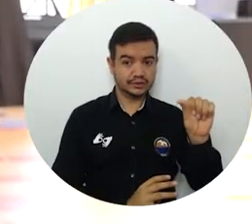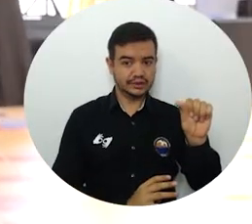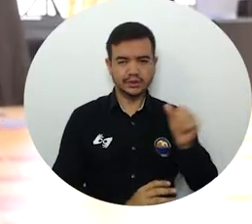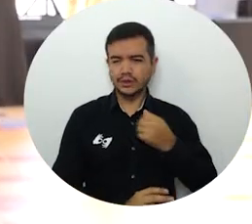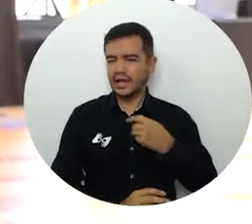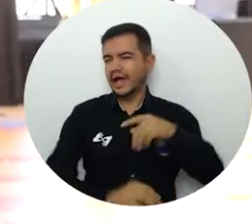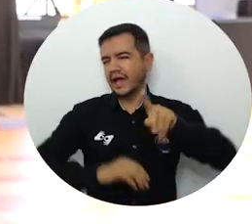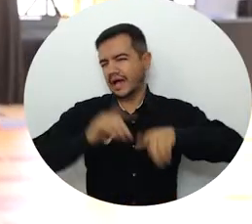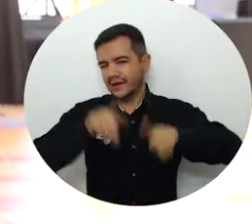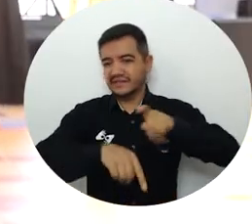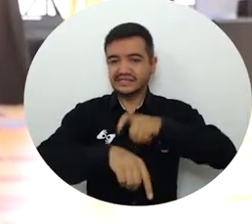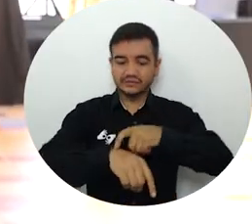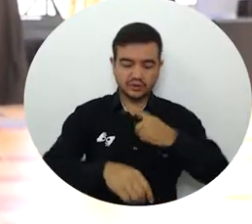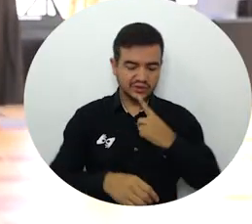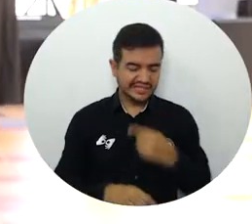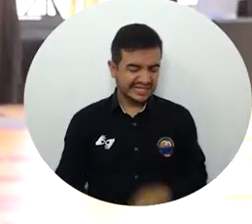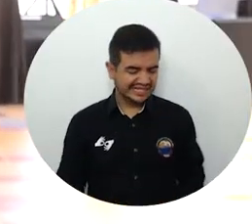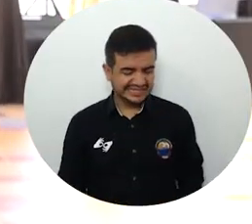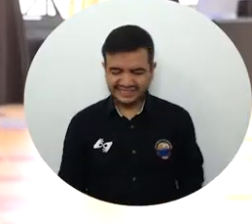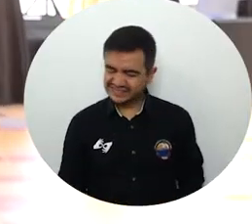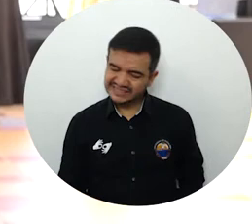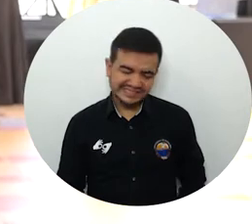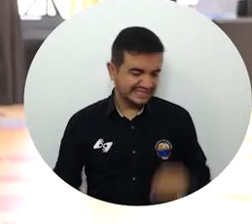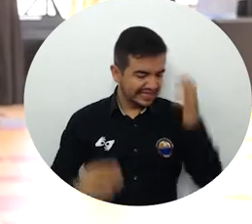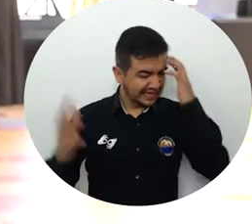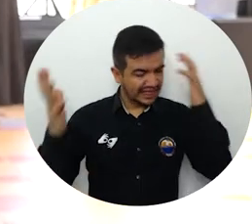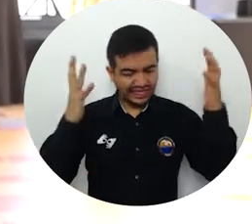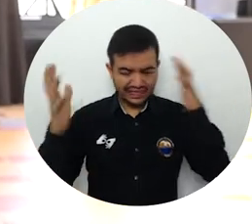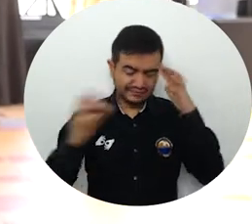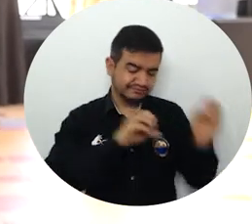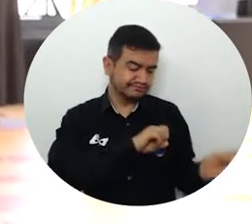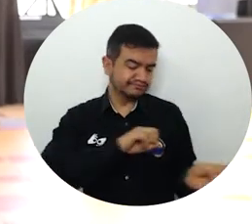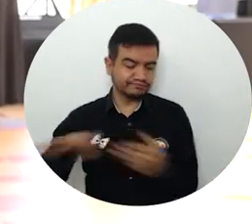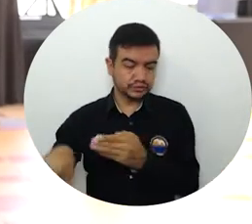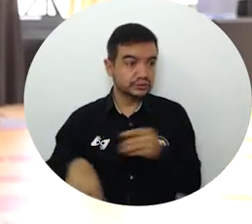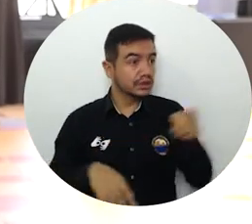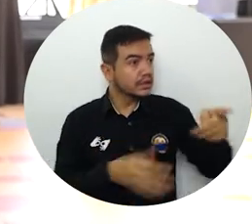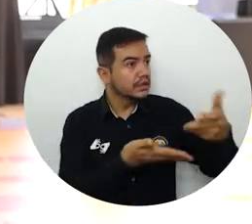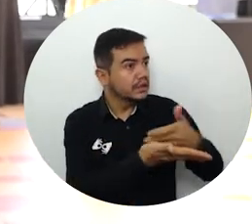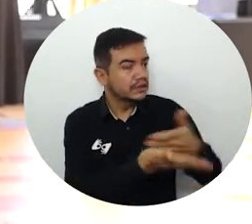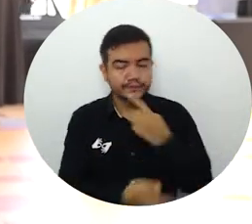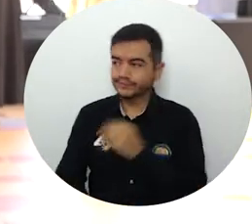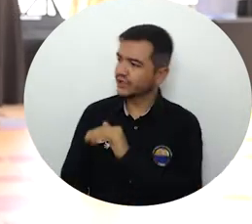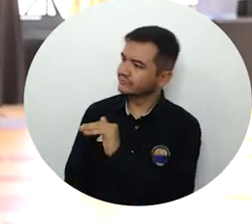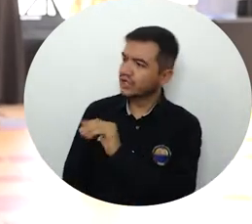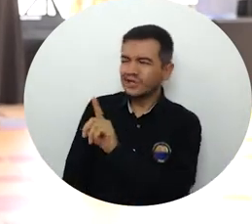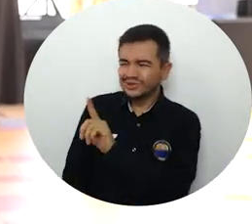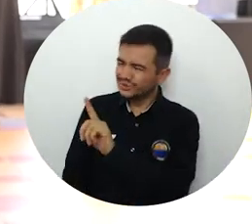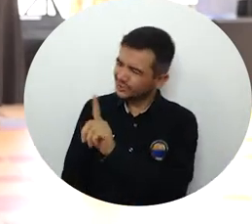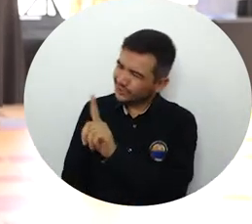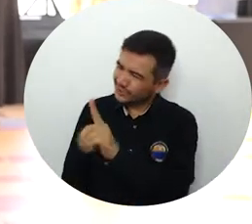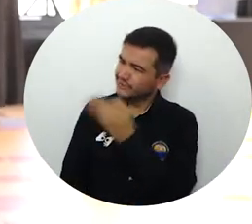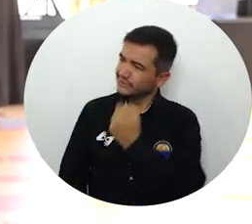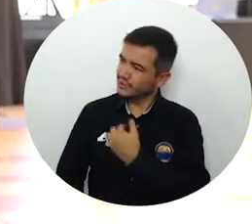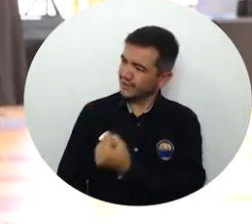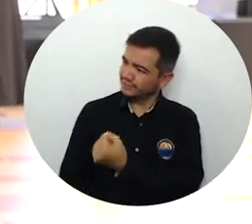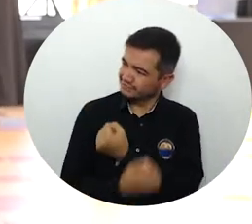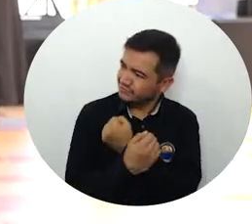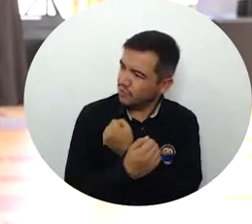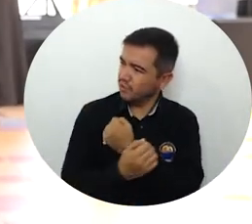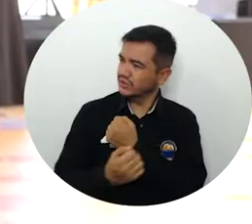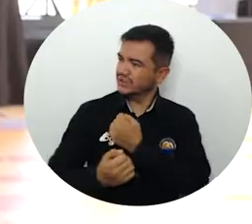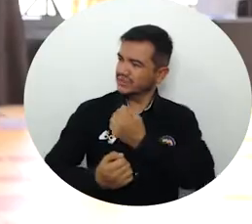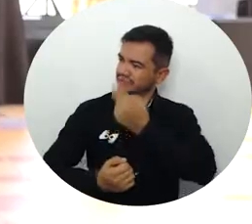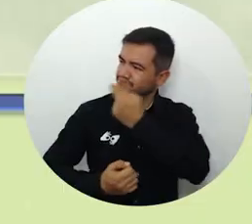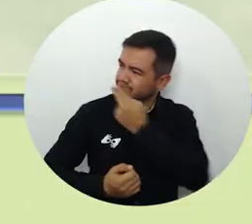yo quería desistir de la carrera, pero ella me decía: mijo, ven acá, ponle el amor, ponle